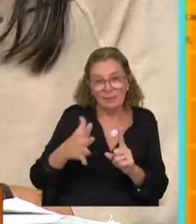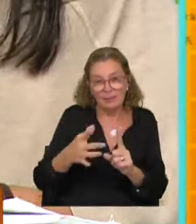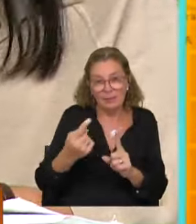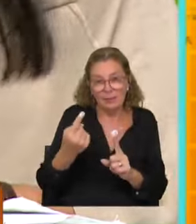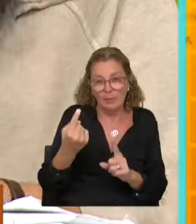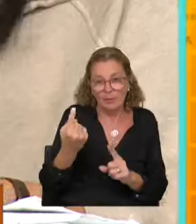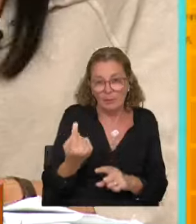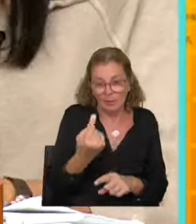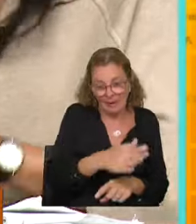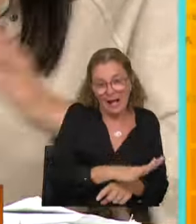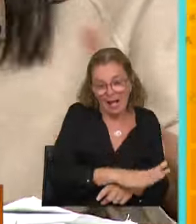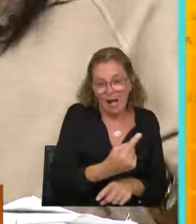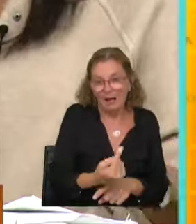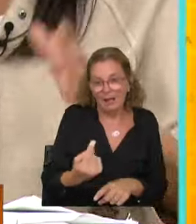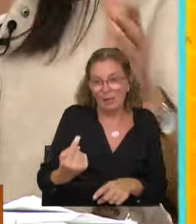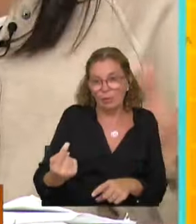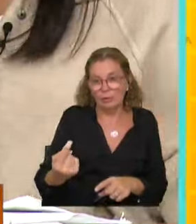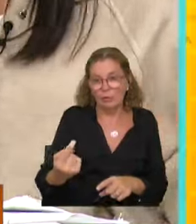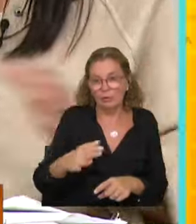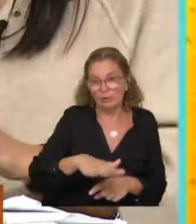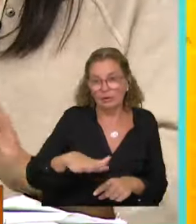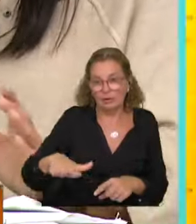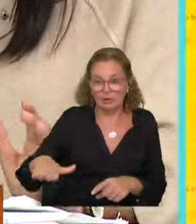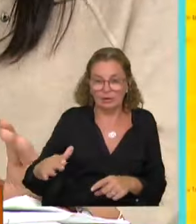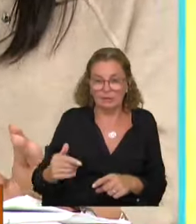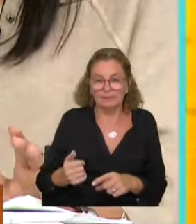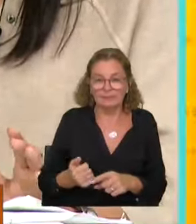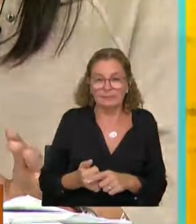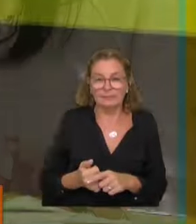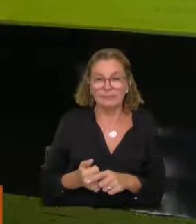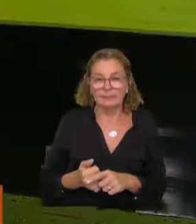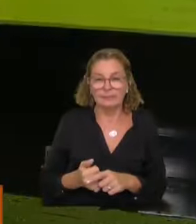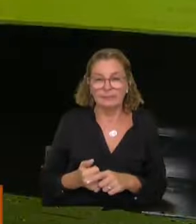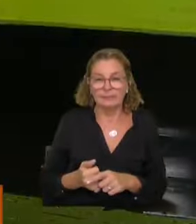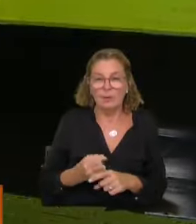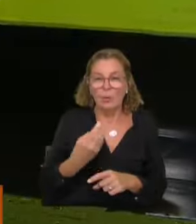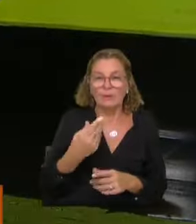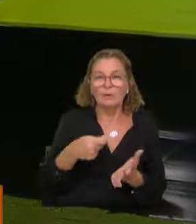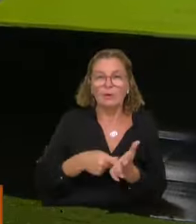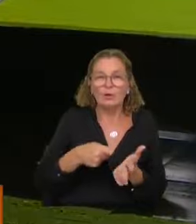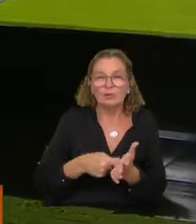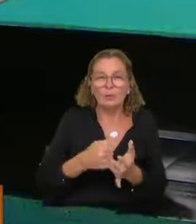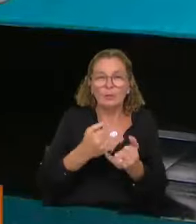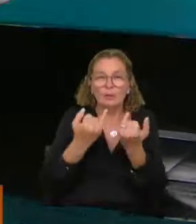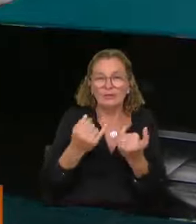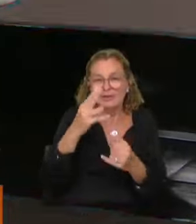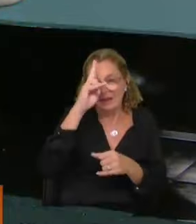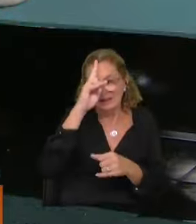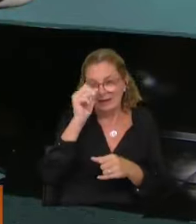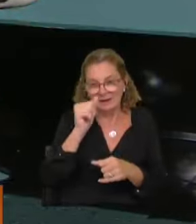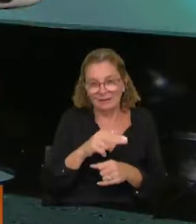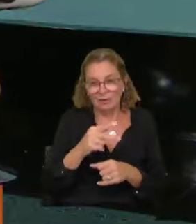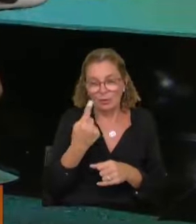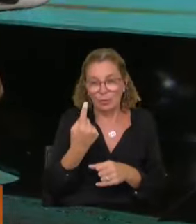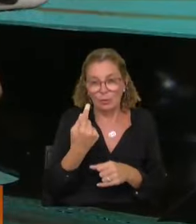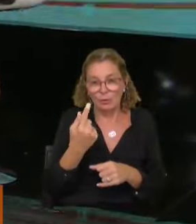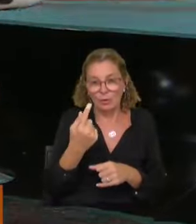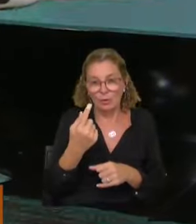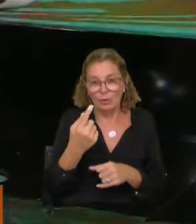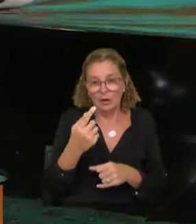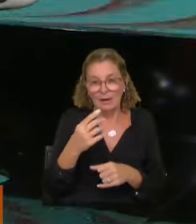o ura por por cada uno de estos urz urria Cuánto es el costo por día de la internación en una clínica